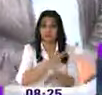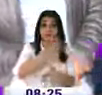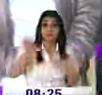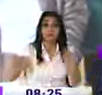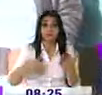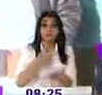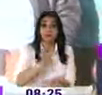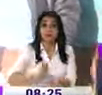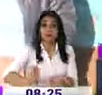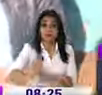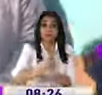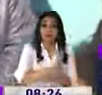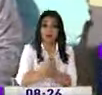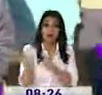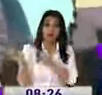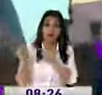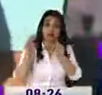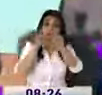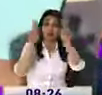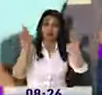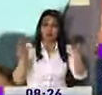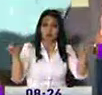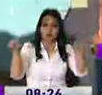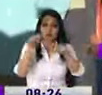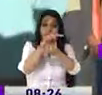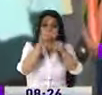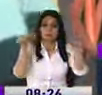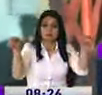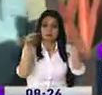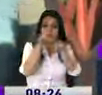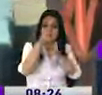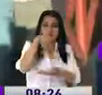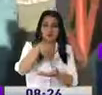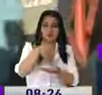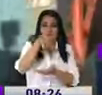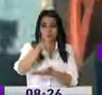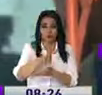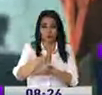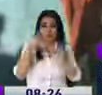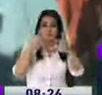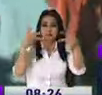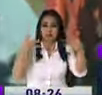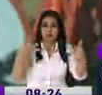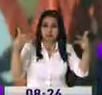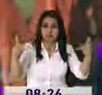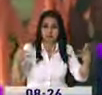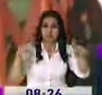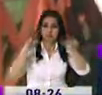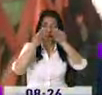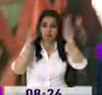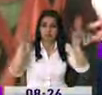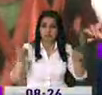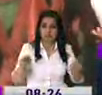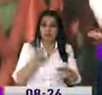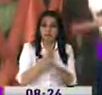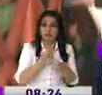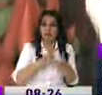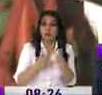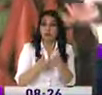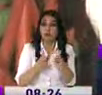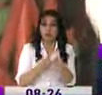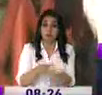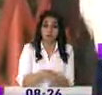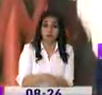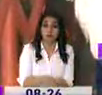arriba llega hasta el centro sur de la capital a través de este lugar, a través de este puente, y obviamente el inconveniente también es que el río crece,